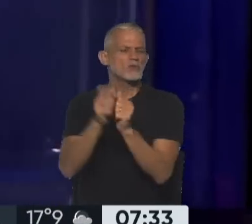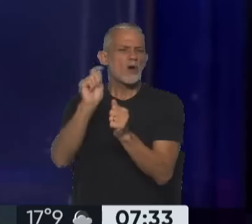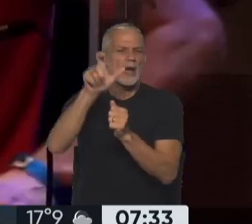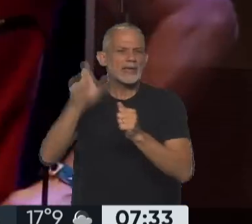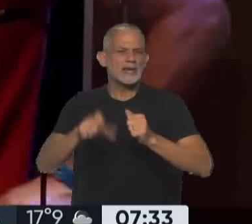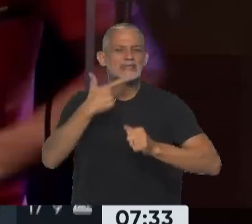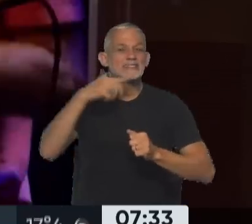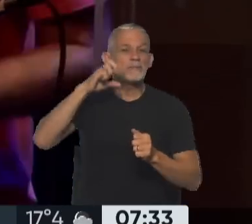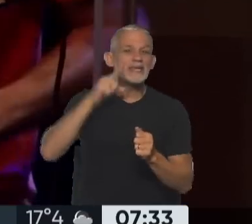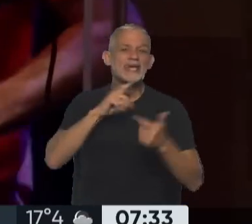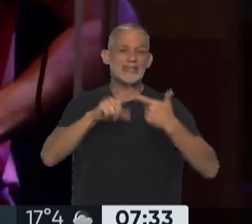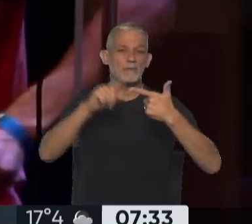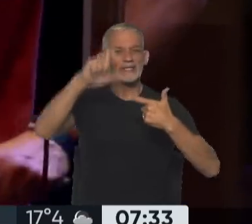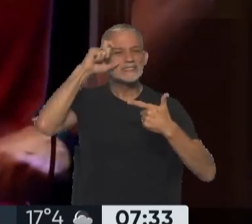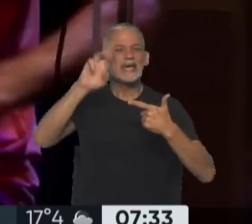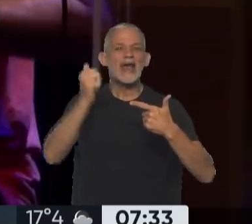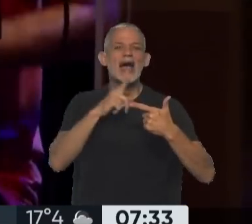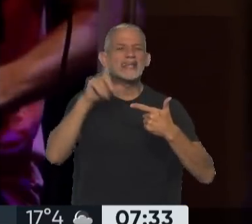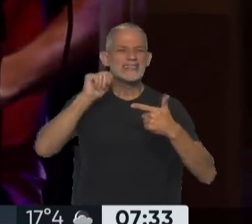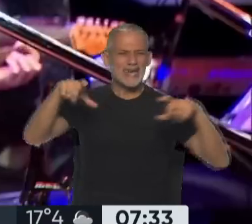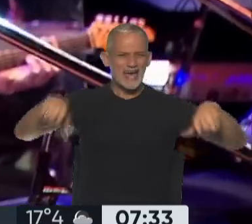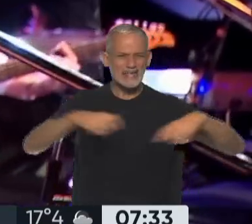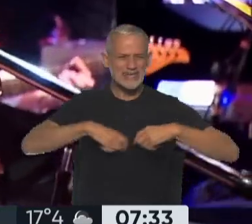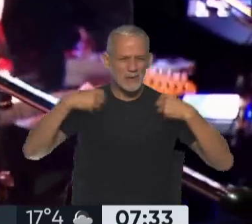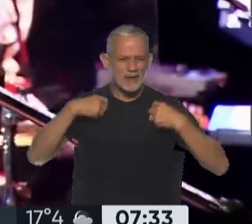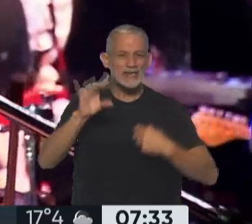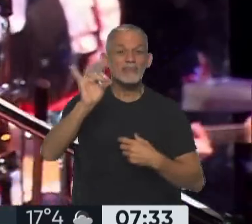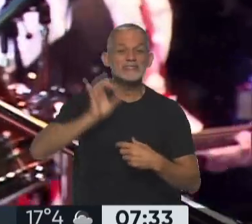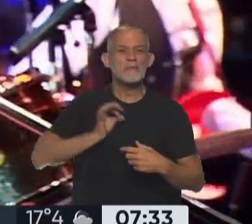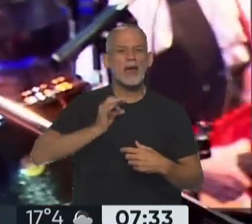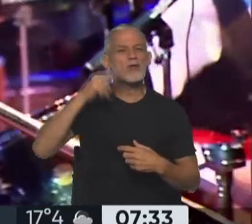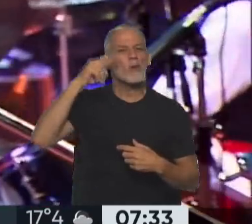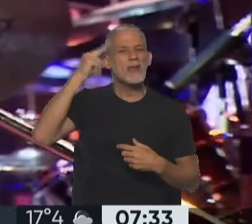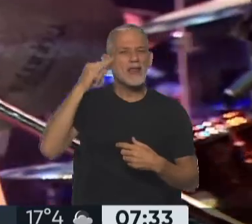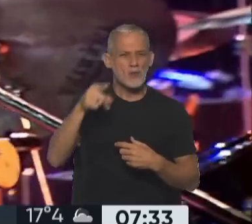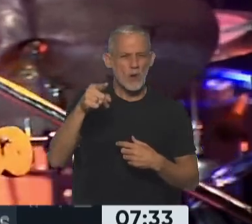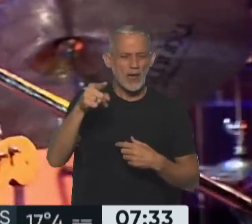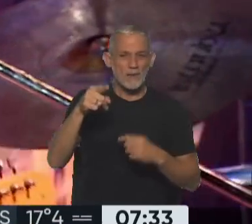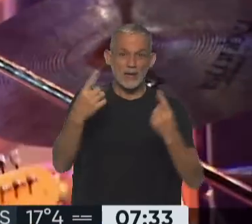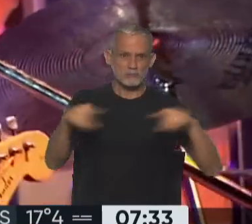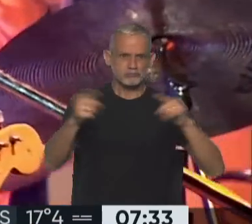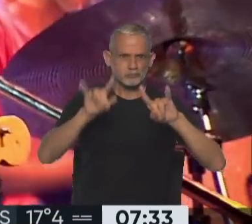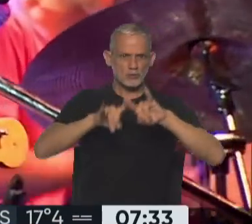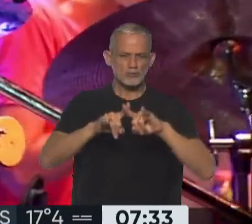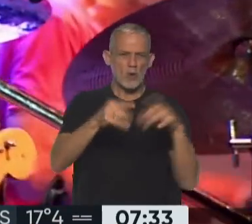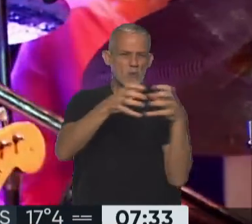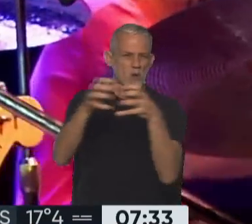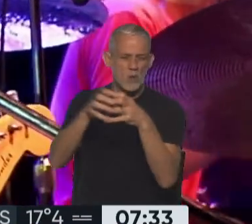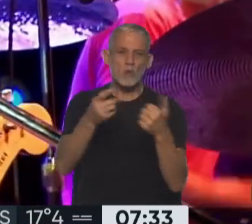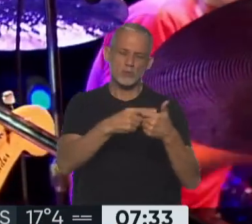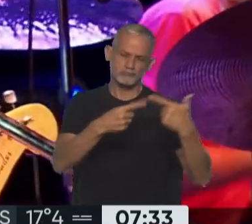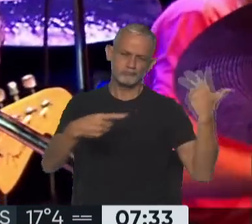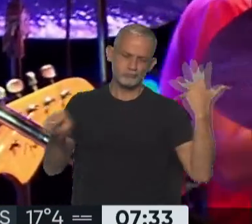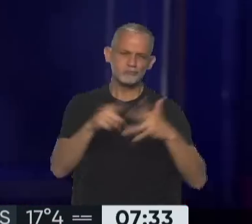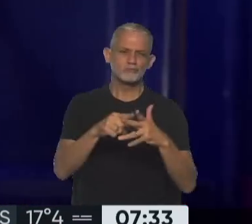Flaco Spinetta, junto a Gustavo Cerati, en Vélez, en diciembre del año 2009, durante el inolvidable concierto Las Bandas Eternas, donde tocó con los